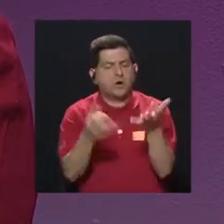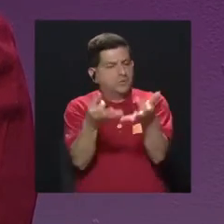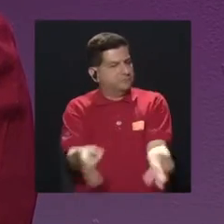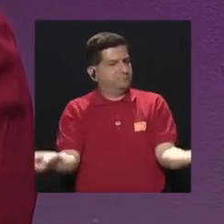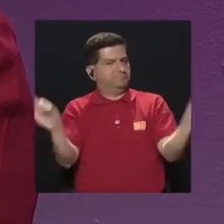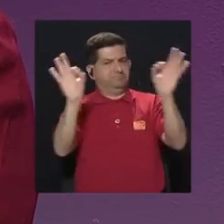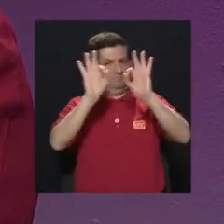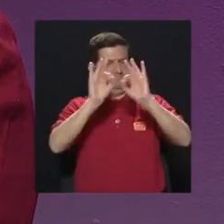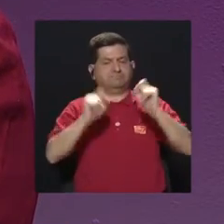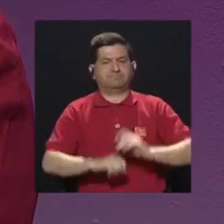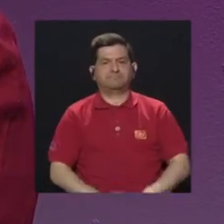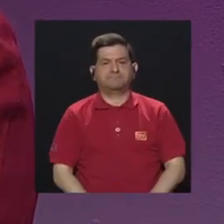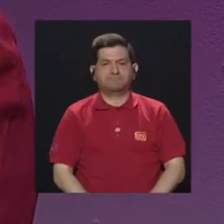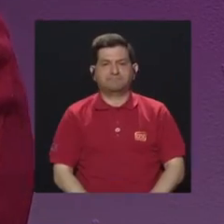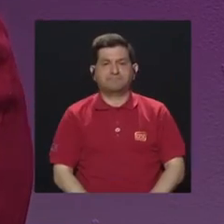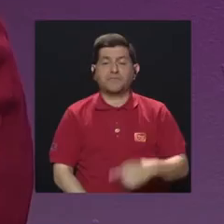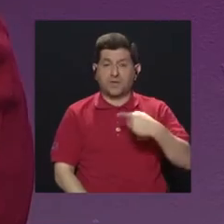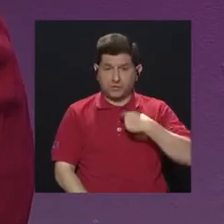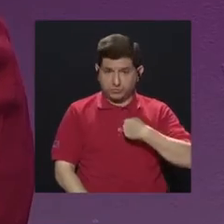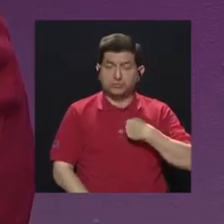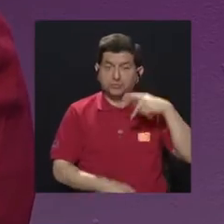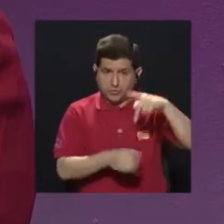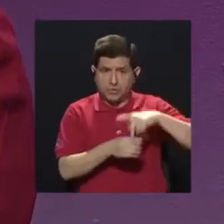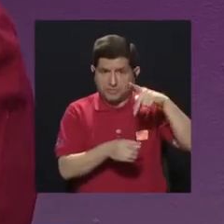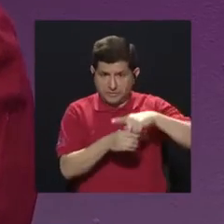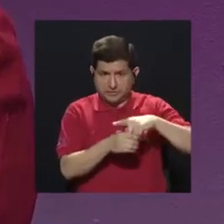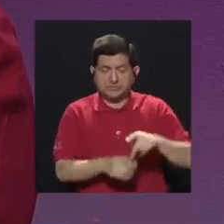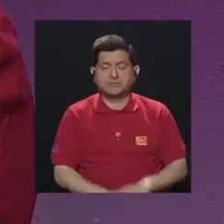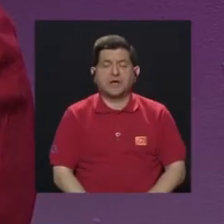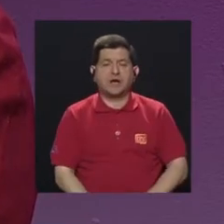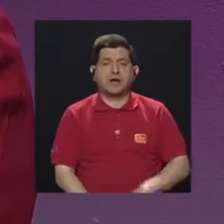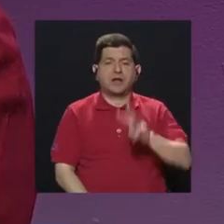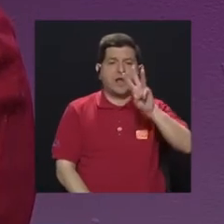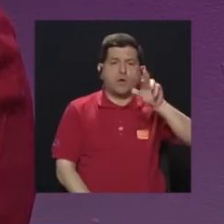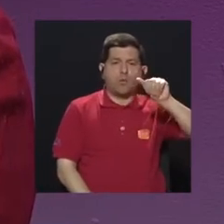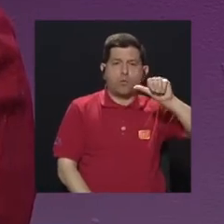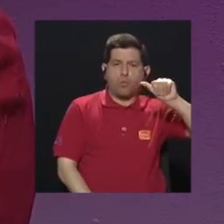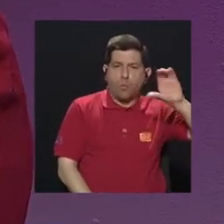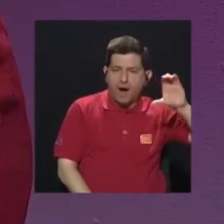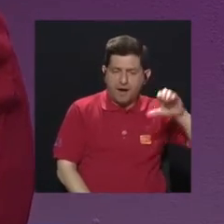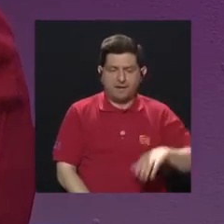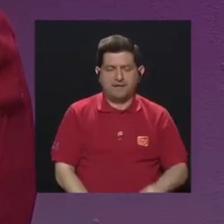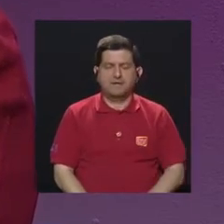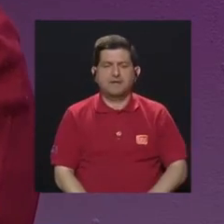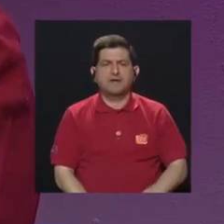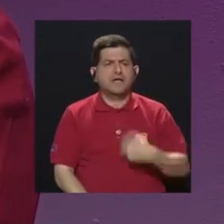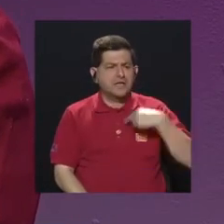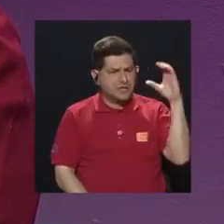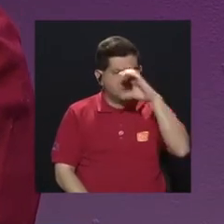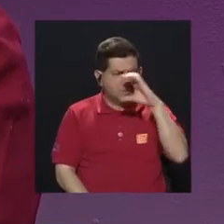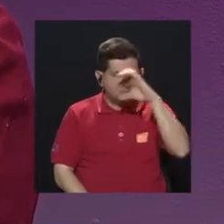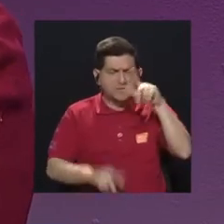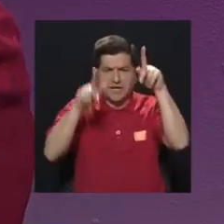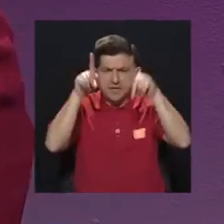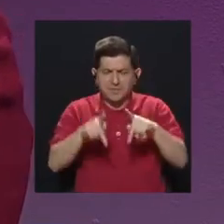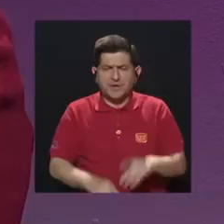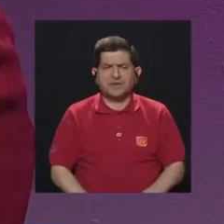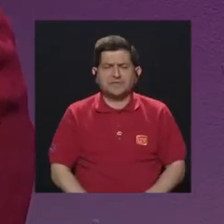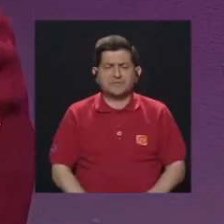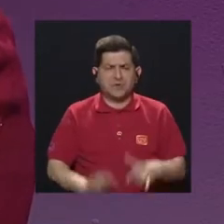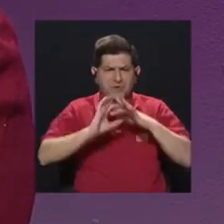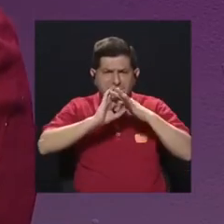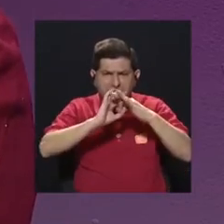importante así que yo hago parte de wac y busco personas aliadas personas del área de